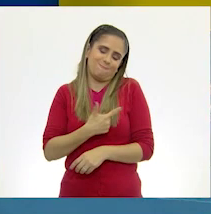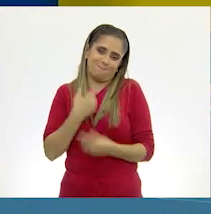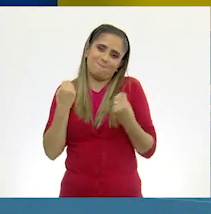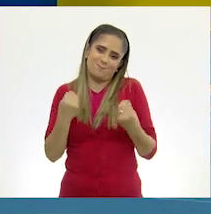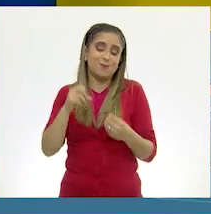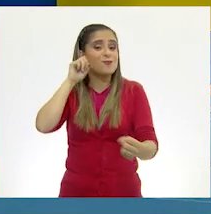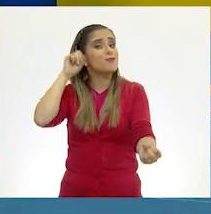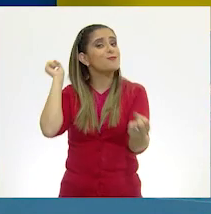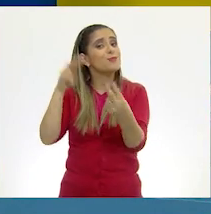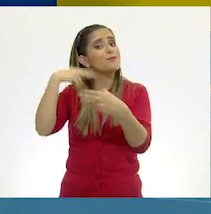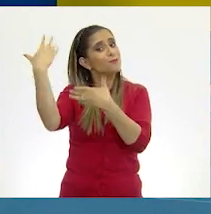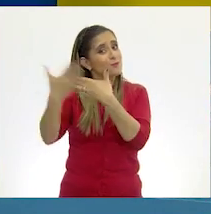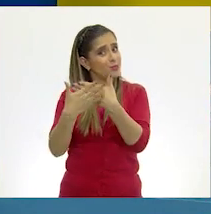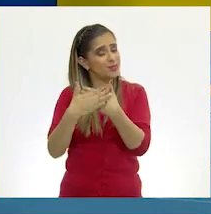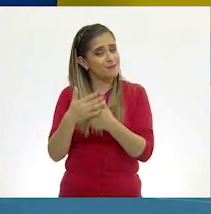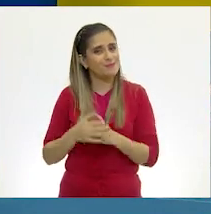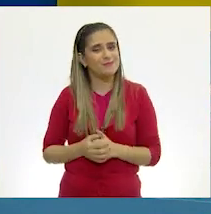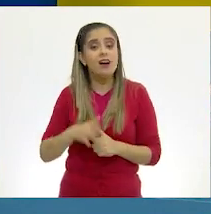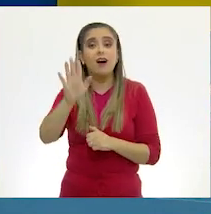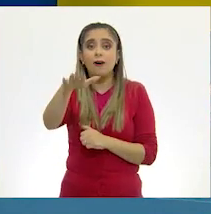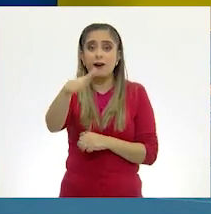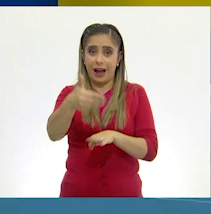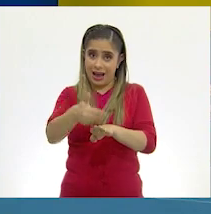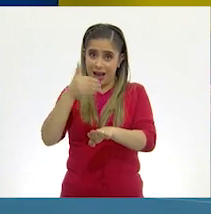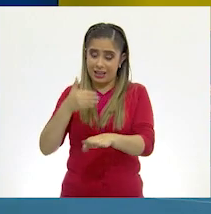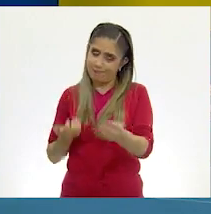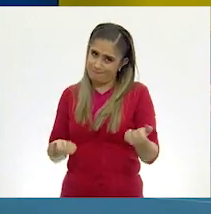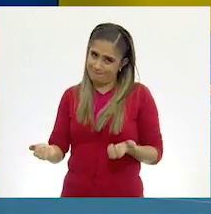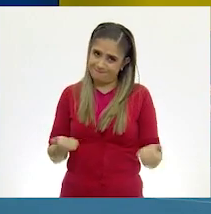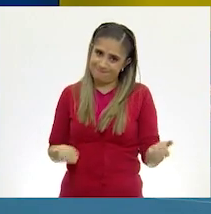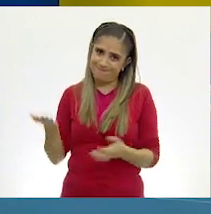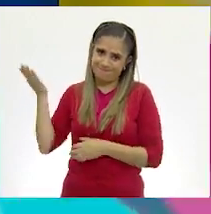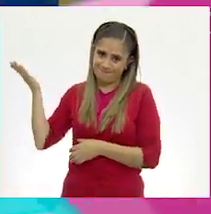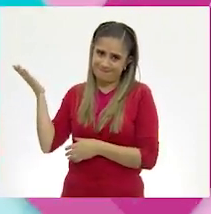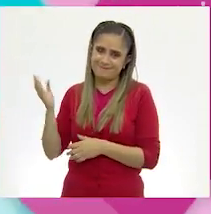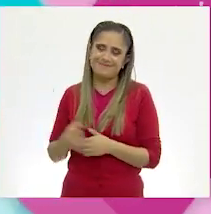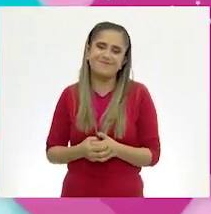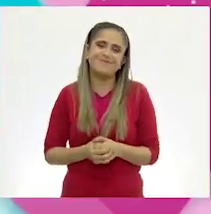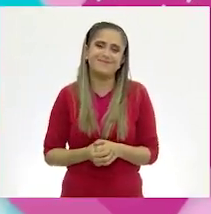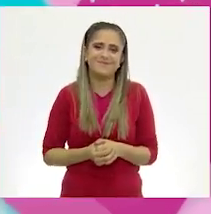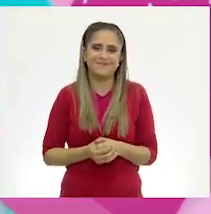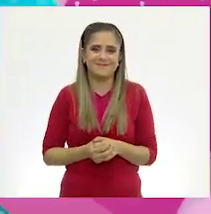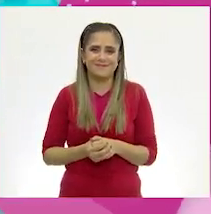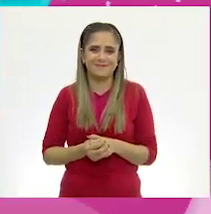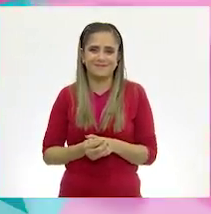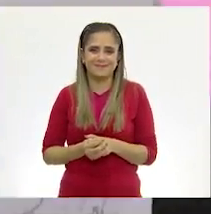Hasta la próxima. Pero antes, a movernos un poco.